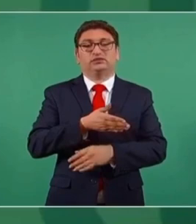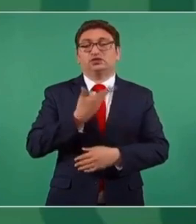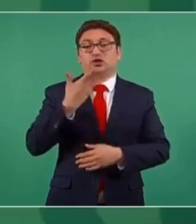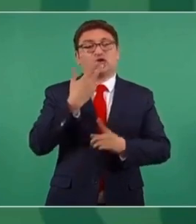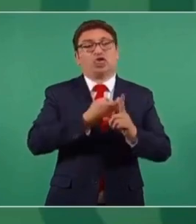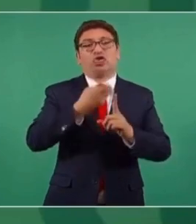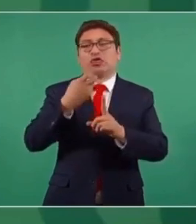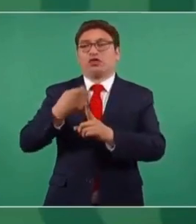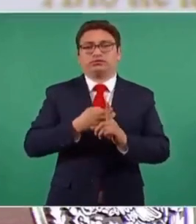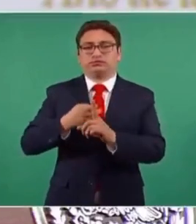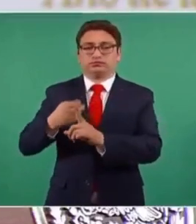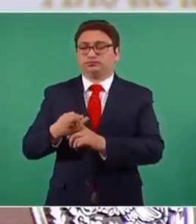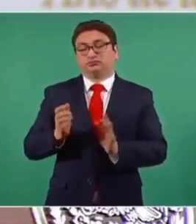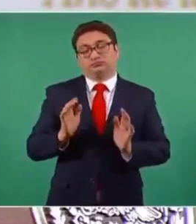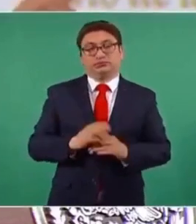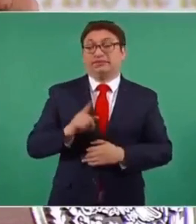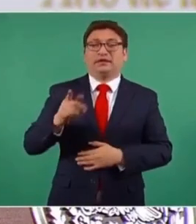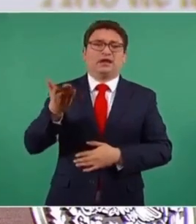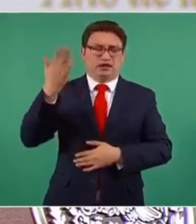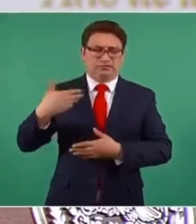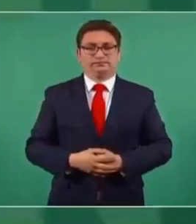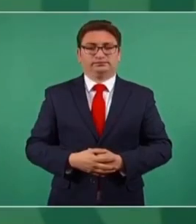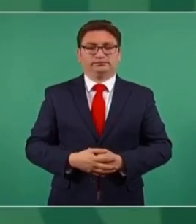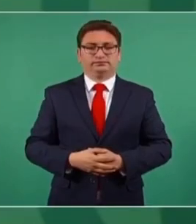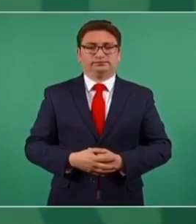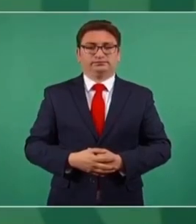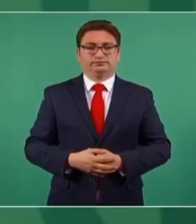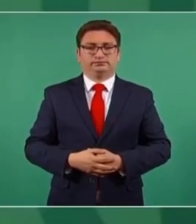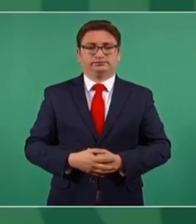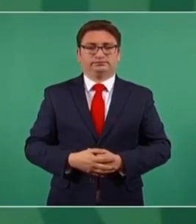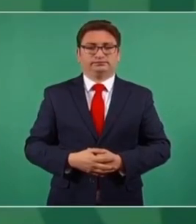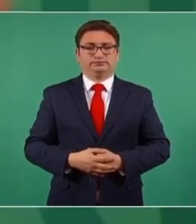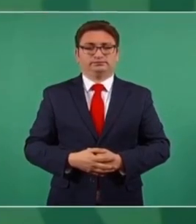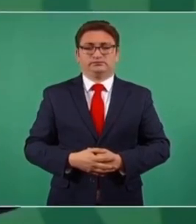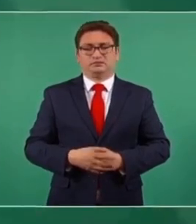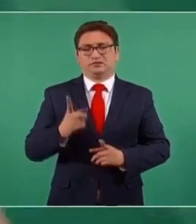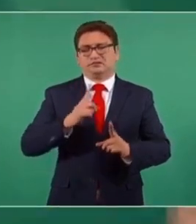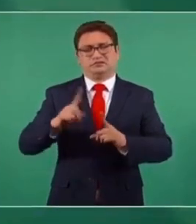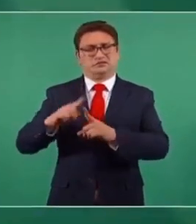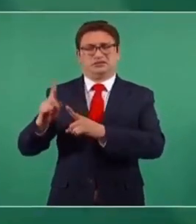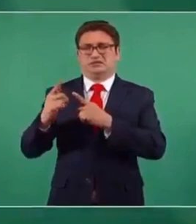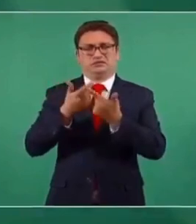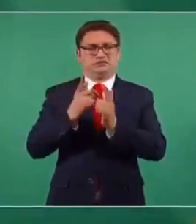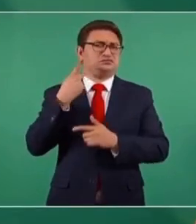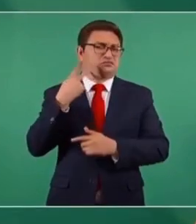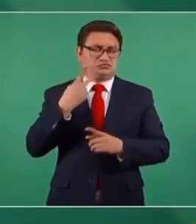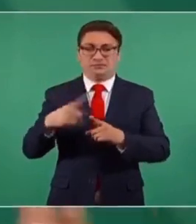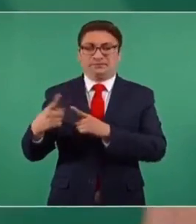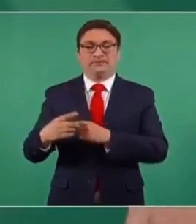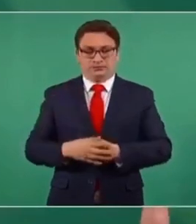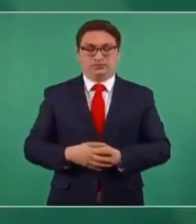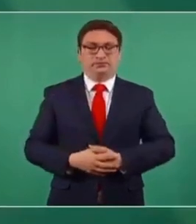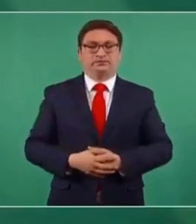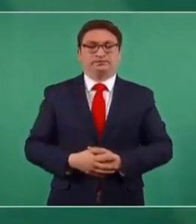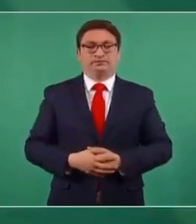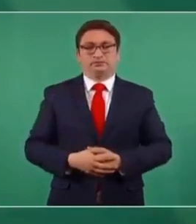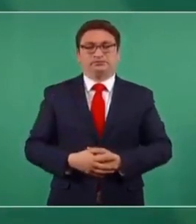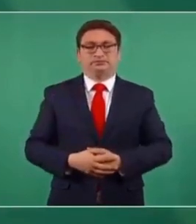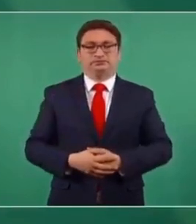se descalificara. Esto me lo vinieron a plantear de varios estados, de todos, incluso de todos los partidos. Sí, para que quede